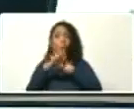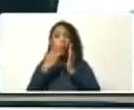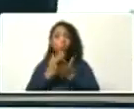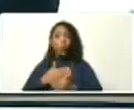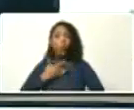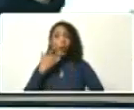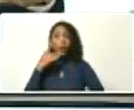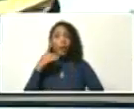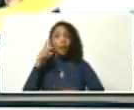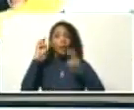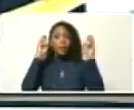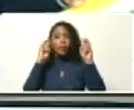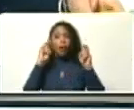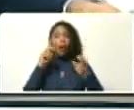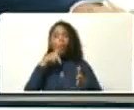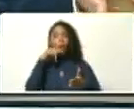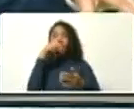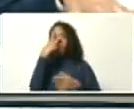Manifiesto de los pobres.